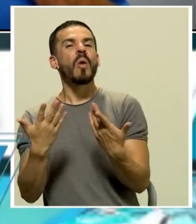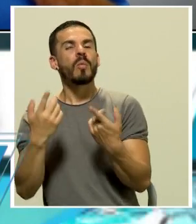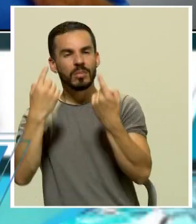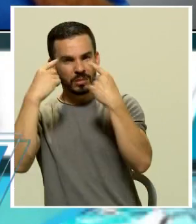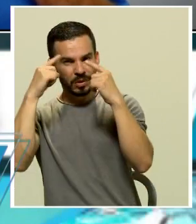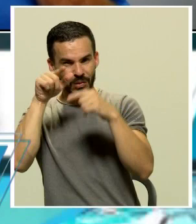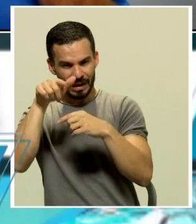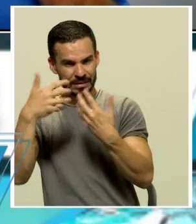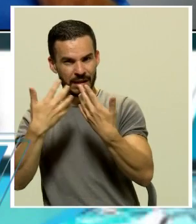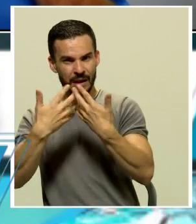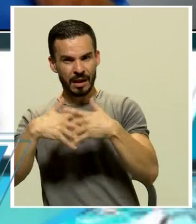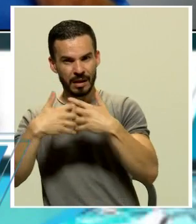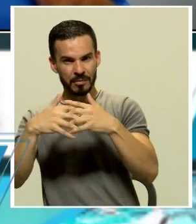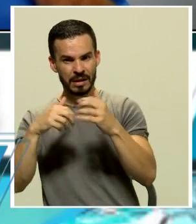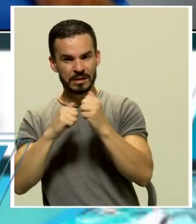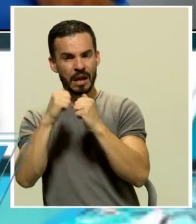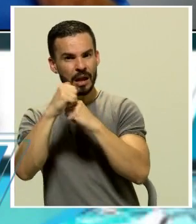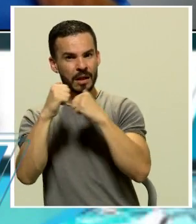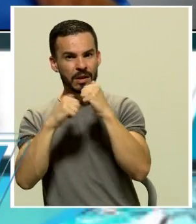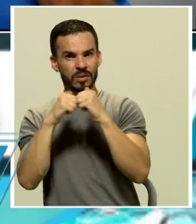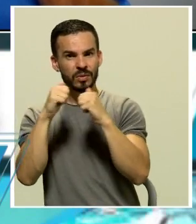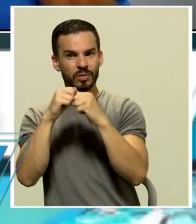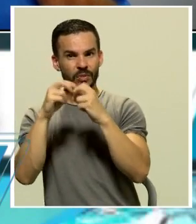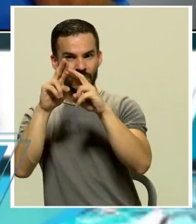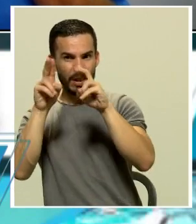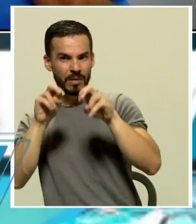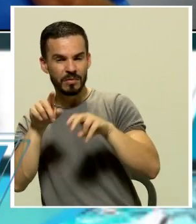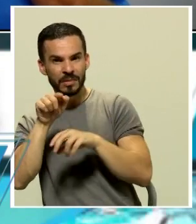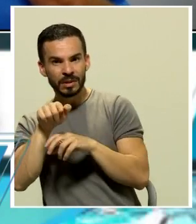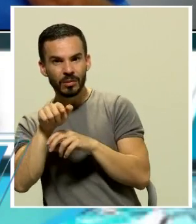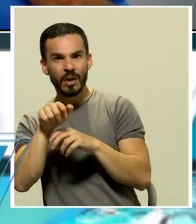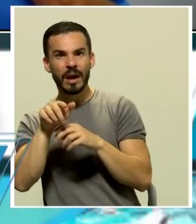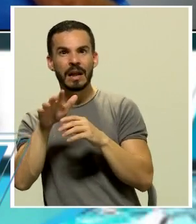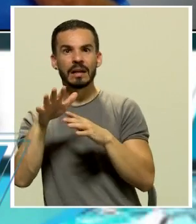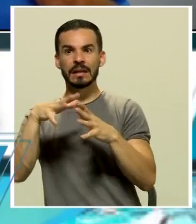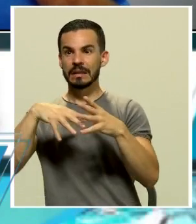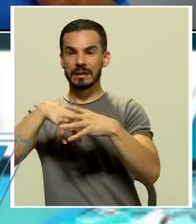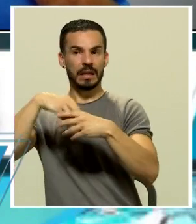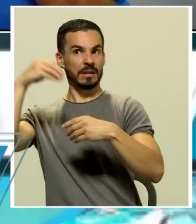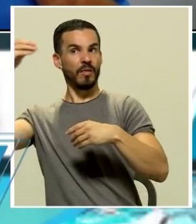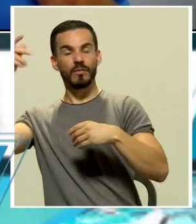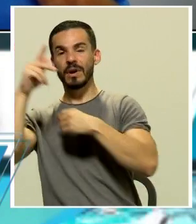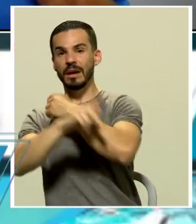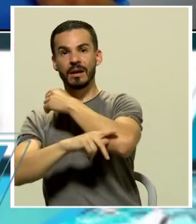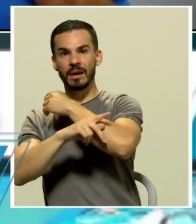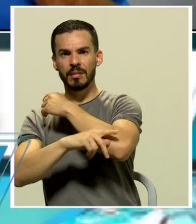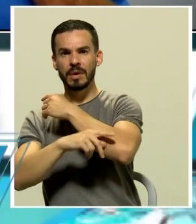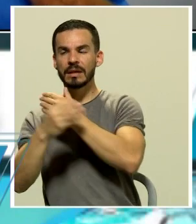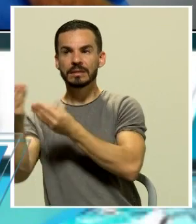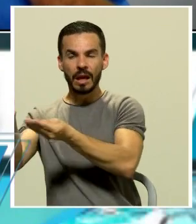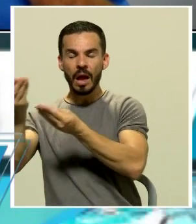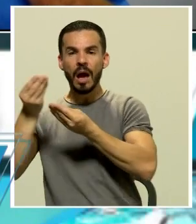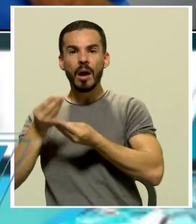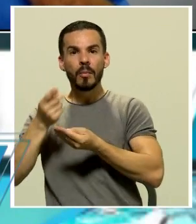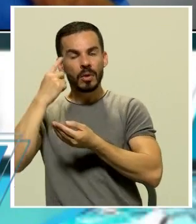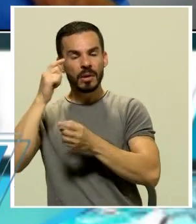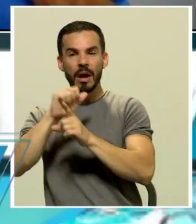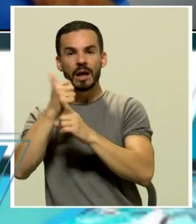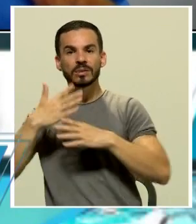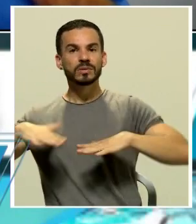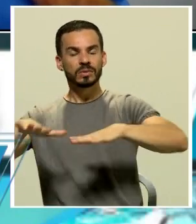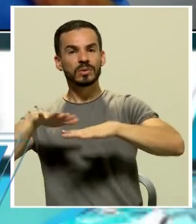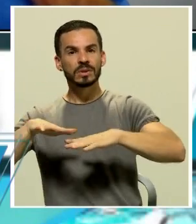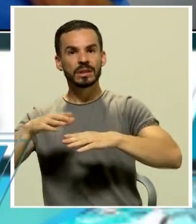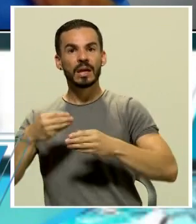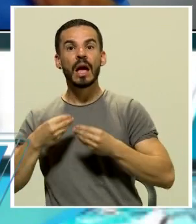que esas empresas con estructuras virtuales y que están ubicadas extraterritorialmente aporten a la sociedad